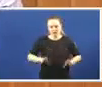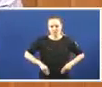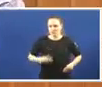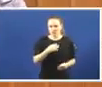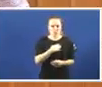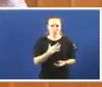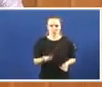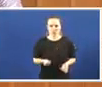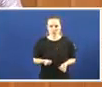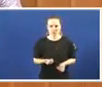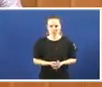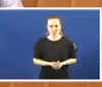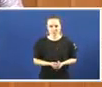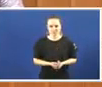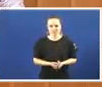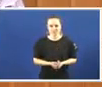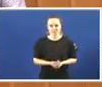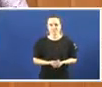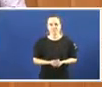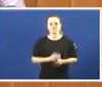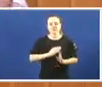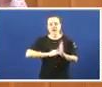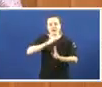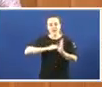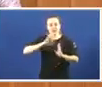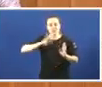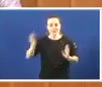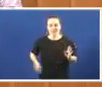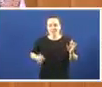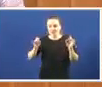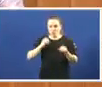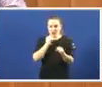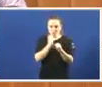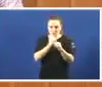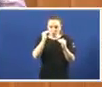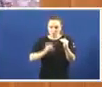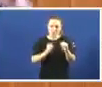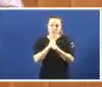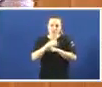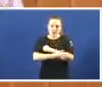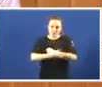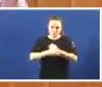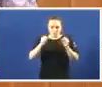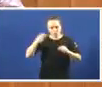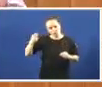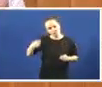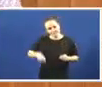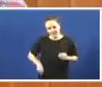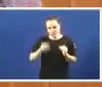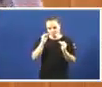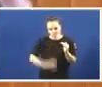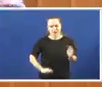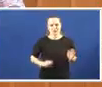inaceptable. Temos o mesmo nivel de riqueza, pero con menos emprego, máis precariedade laboral e peores salarios. O mesmo PIB, pero moito